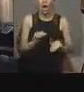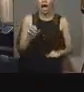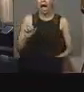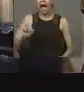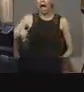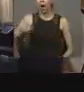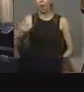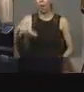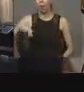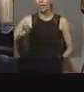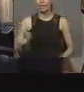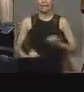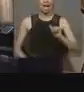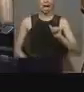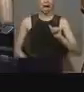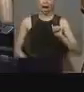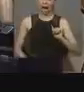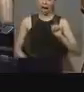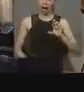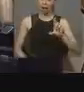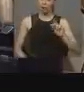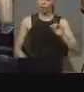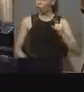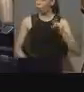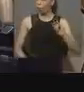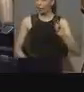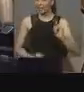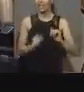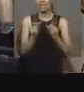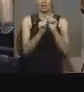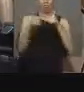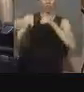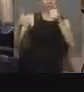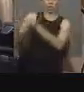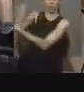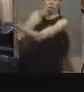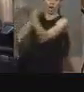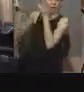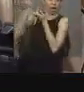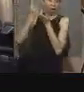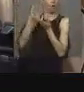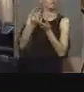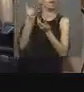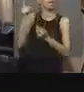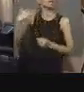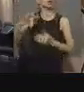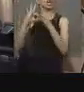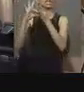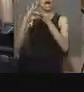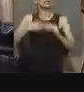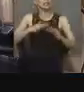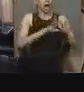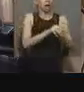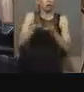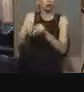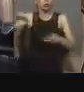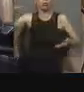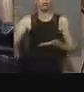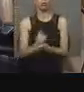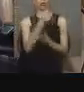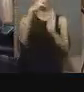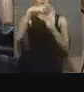APROJUNGI, cuyos dirigentes, como aquí se ha dicho con mucha fuerza, han sido claves en la consecución de este objetivo importante, este proyecto de